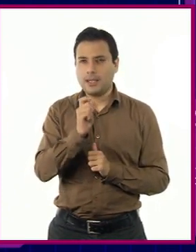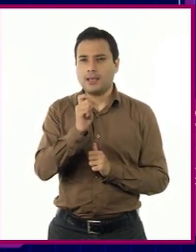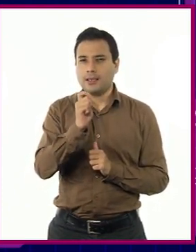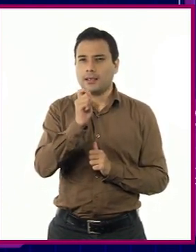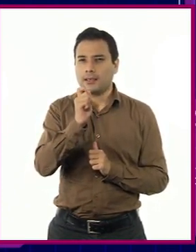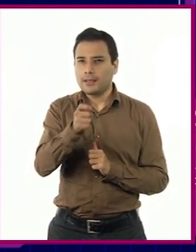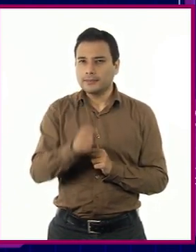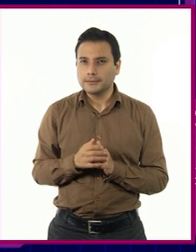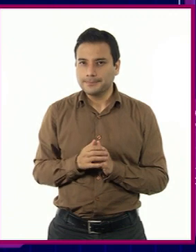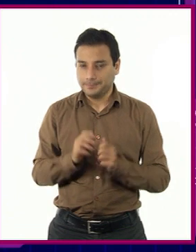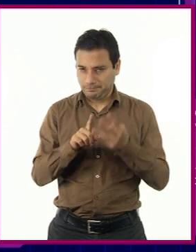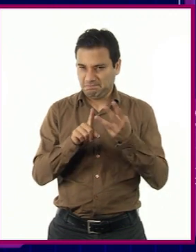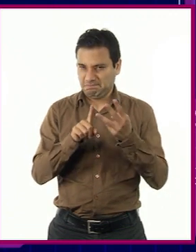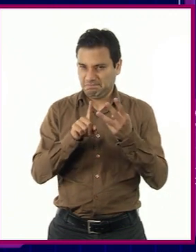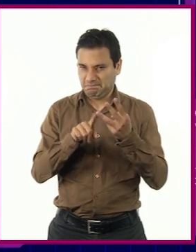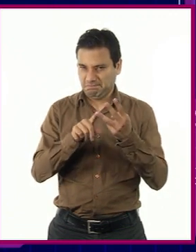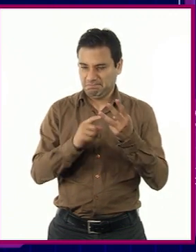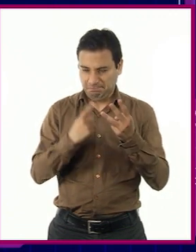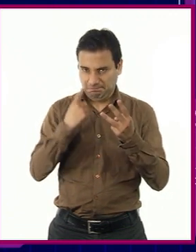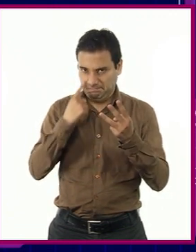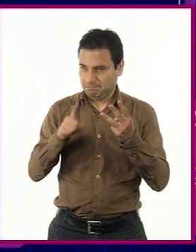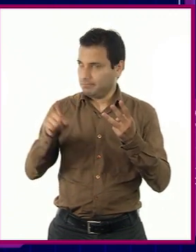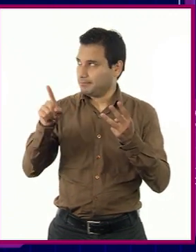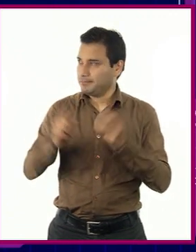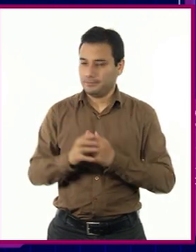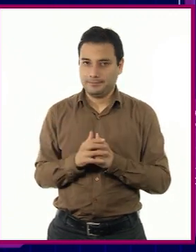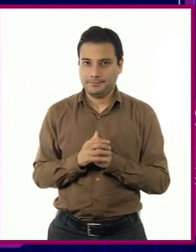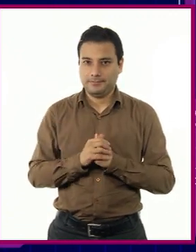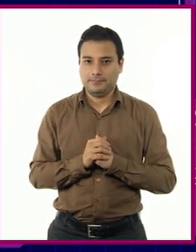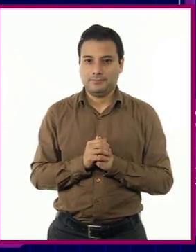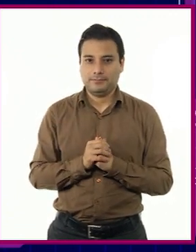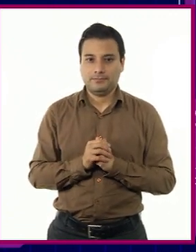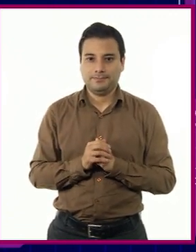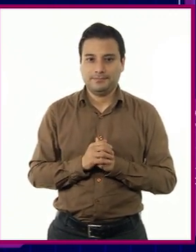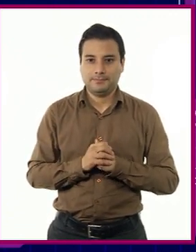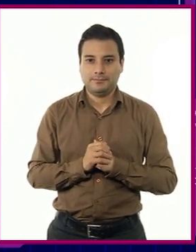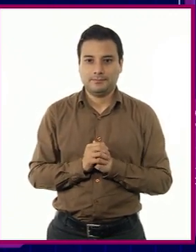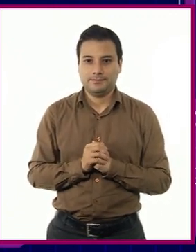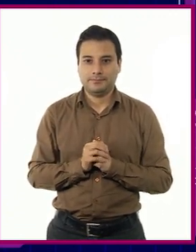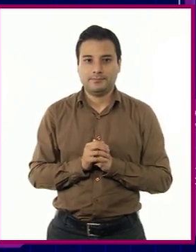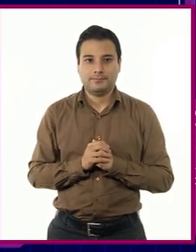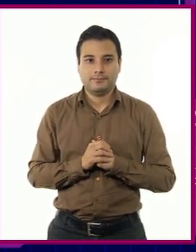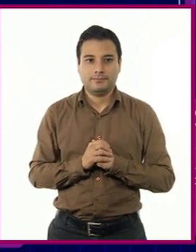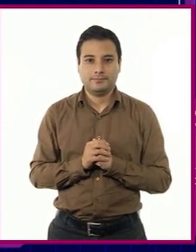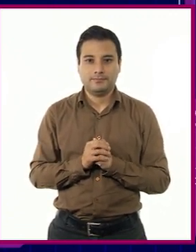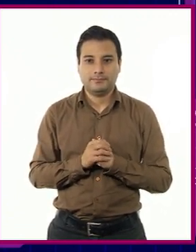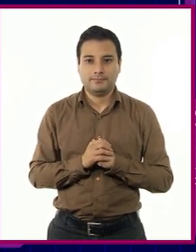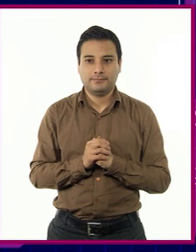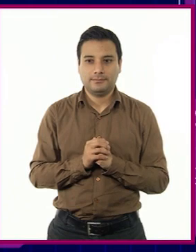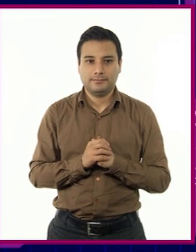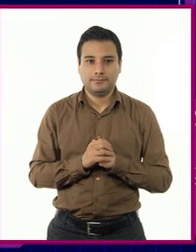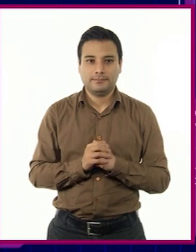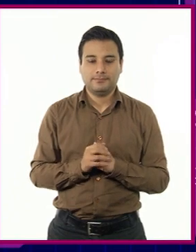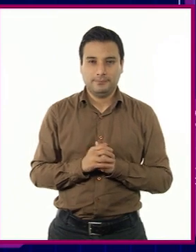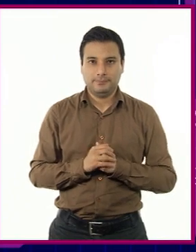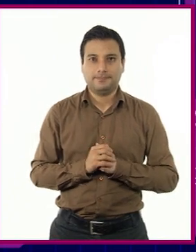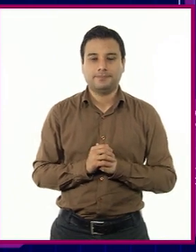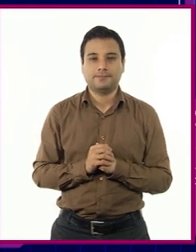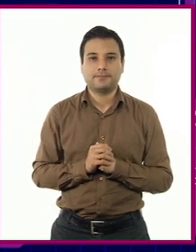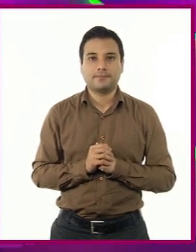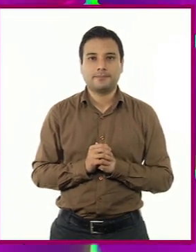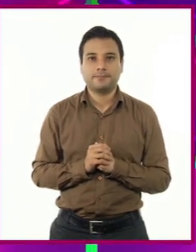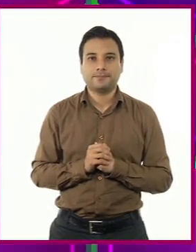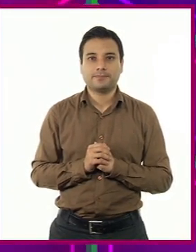son congruentes si 2 lados y el ángulo comprendido entre ellos son iguales a sus homólogos del otro.